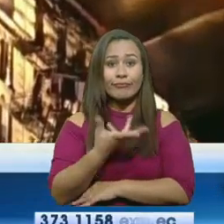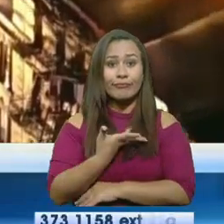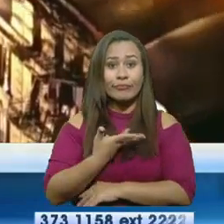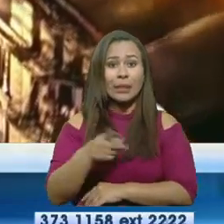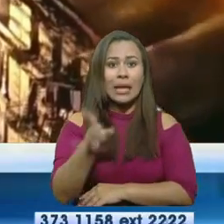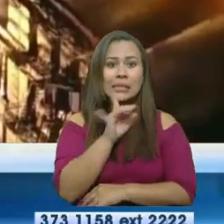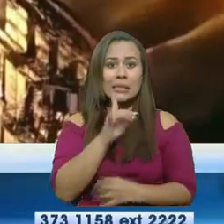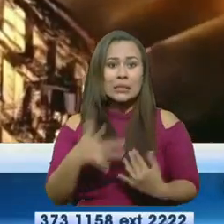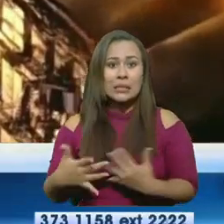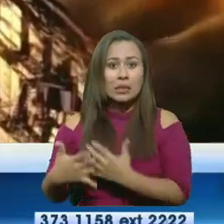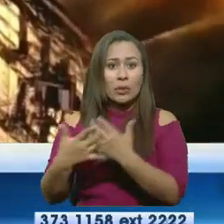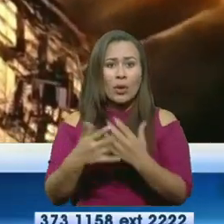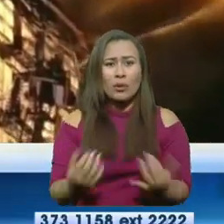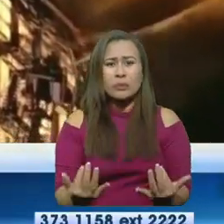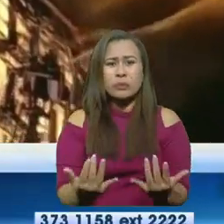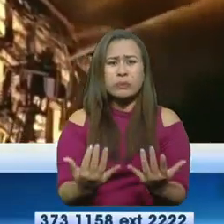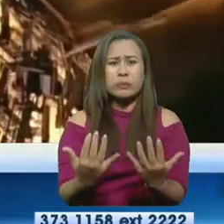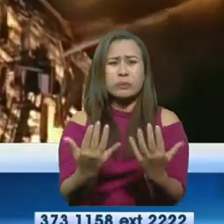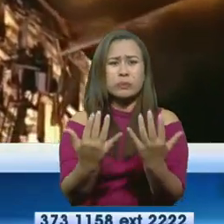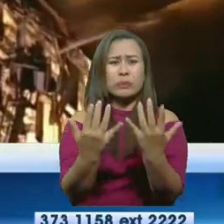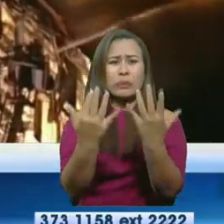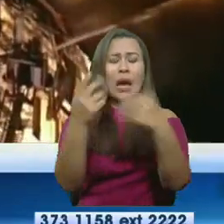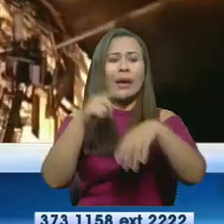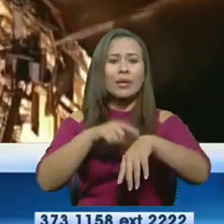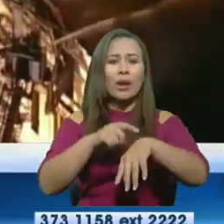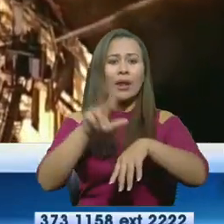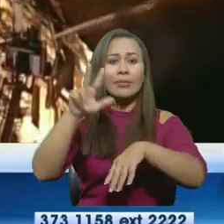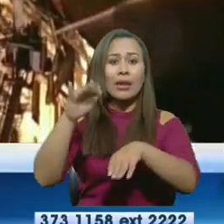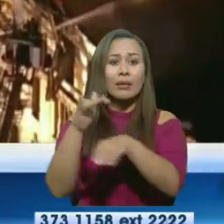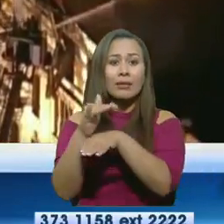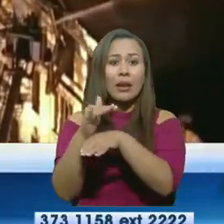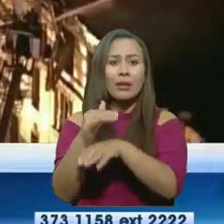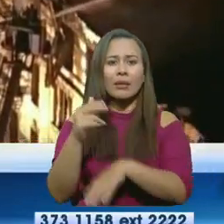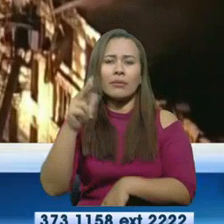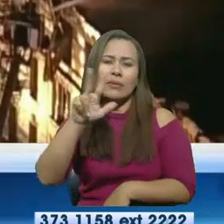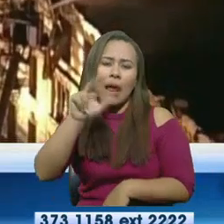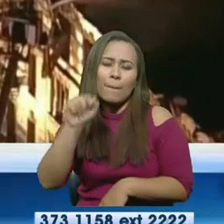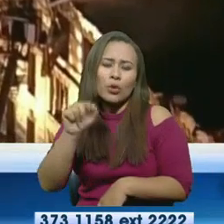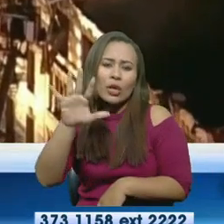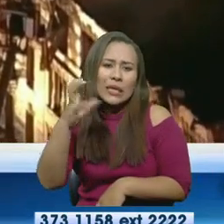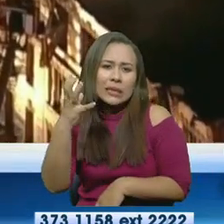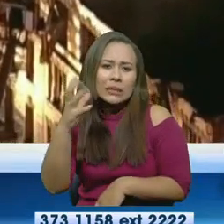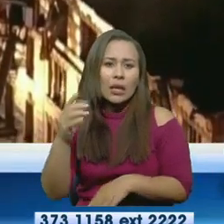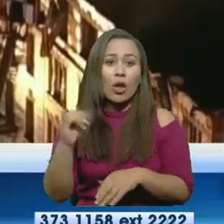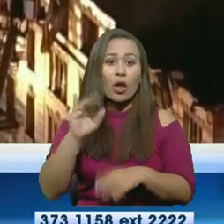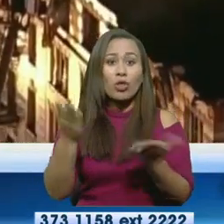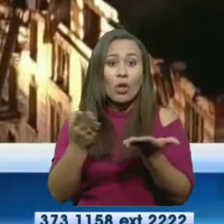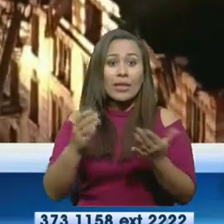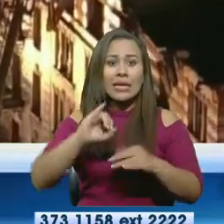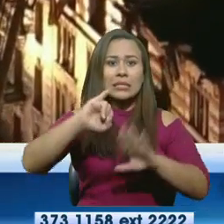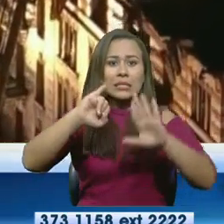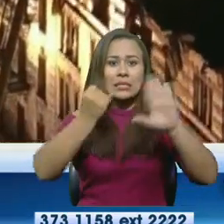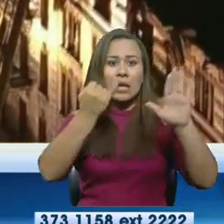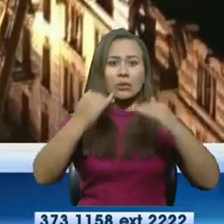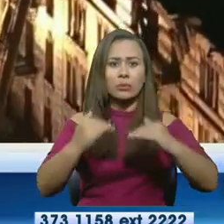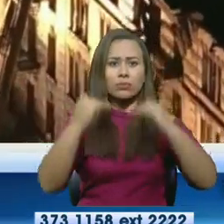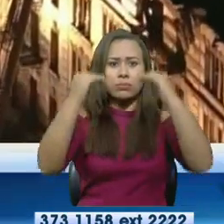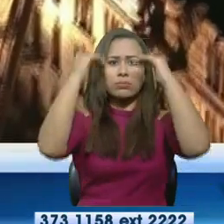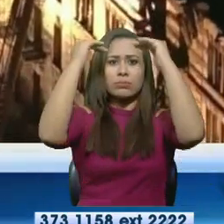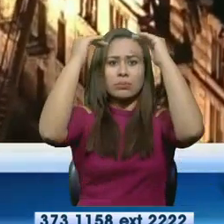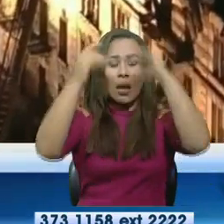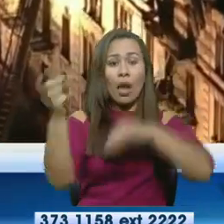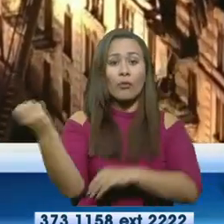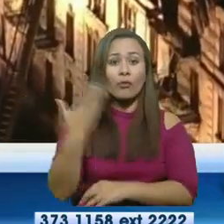Estados Unidos. El fuego comenzó aproximadamente a las 15:15, hora local, en el sexto piso del edificio, informó el departamento